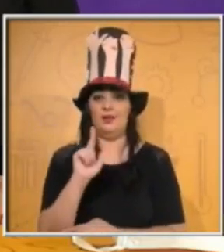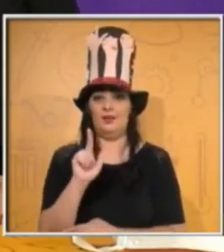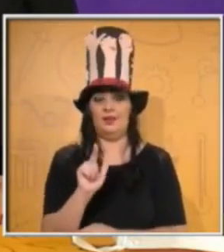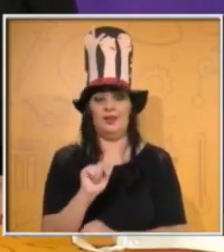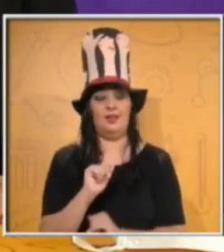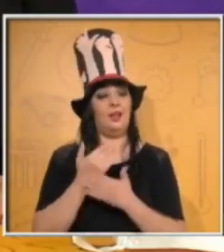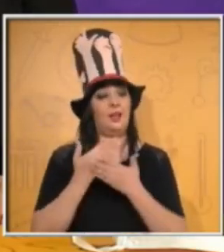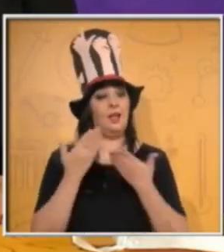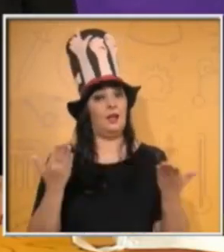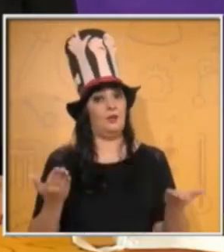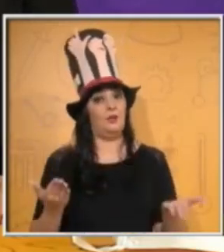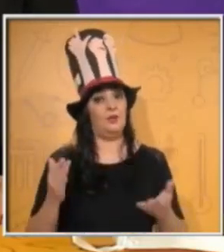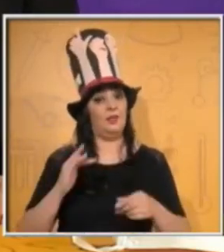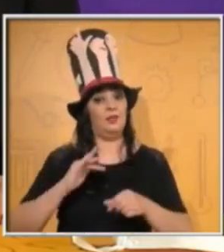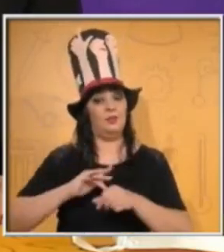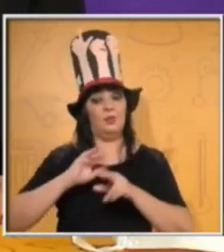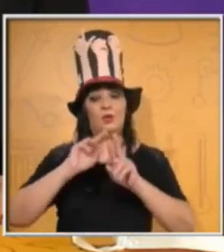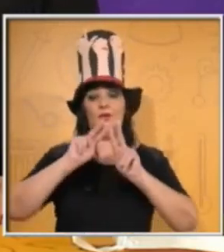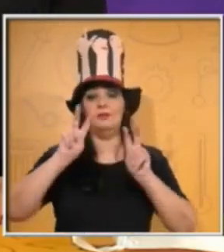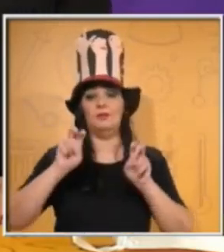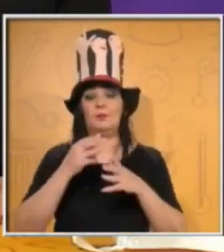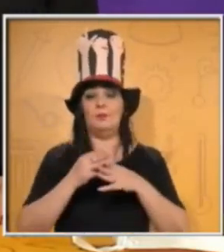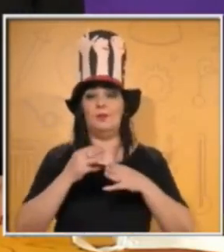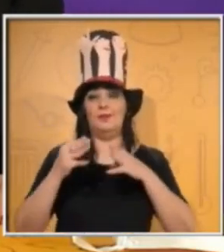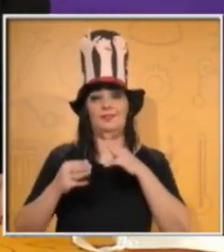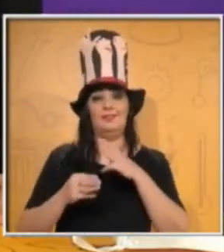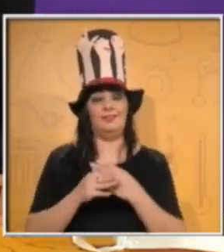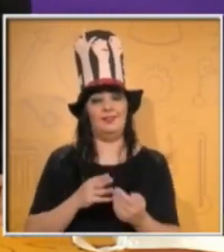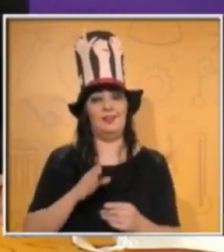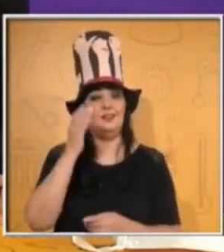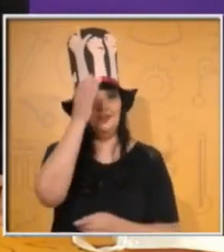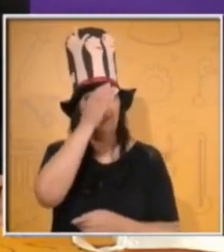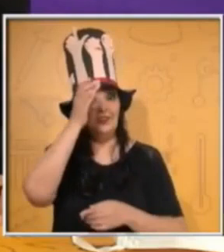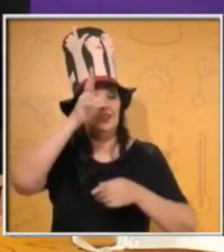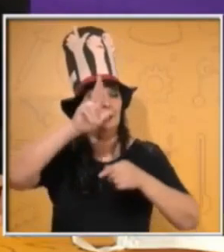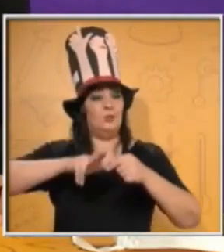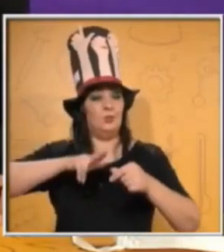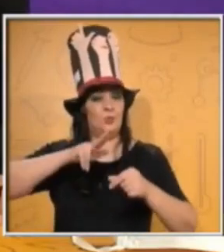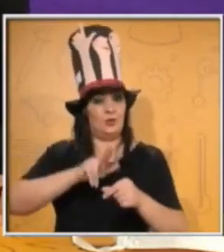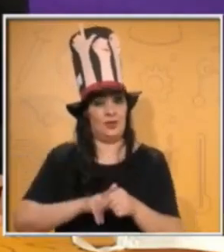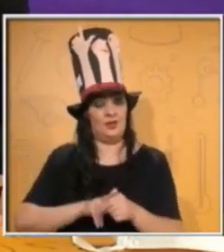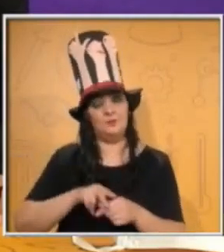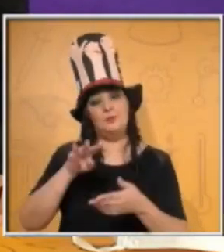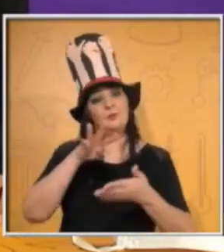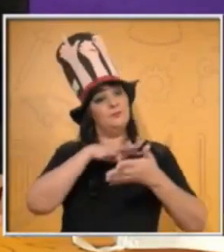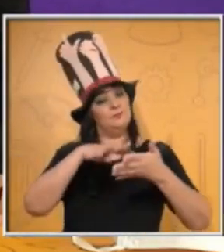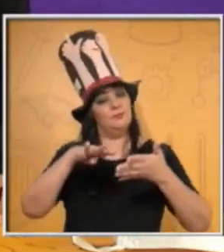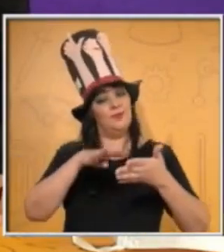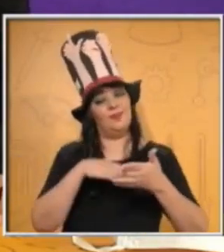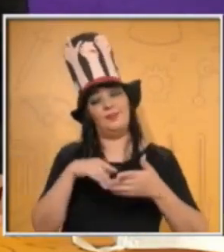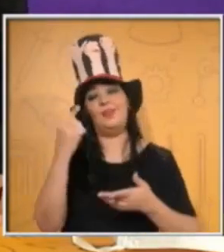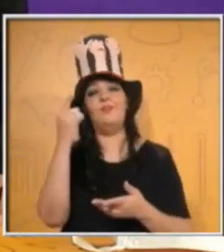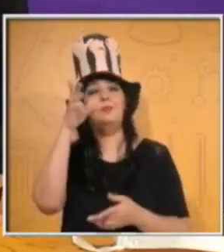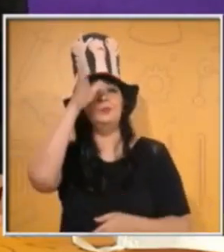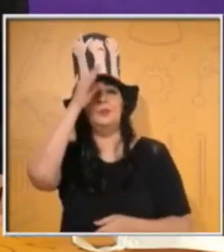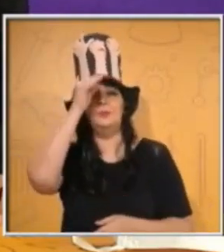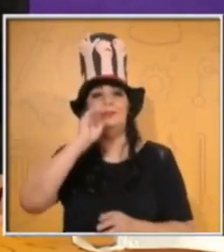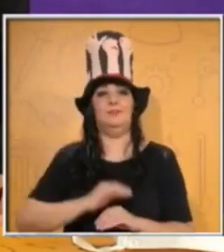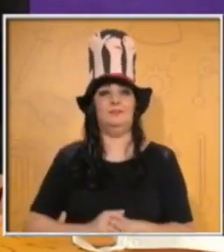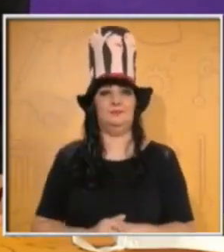Y ahora es turno de pasar a la materia de ciencias naturales y vamos a leer el aprendizaje esperado. ¿Me apoyan en pantalla, por